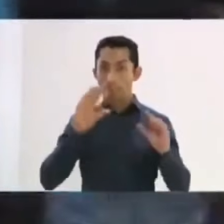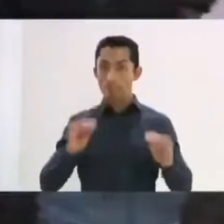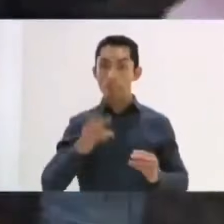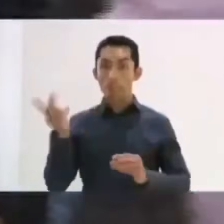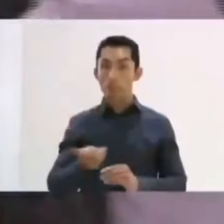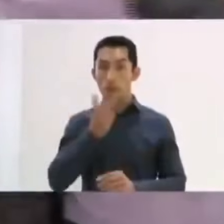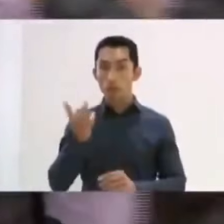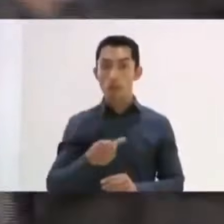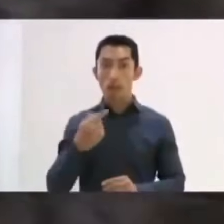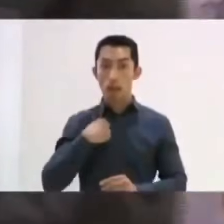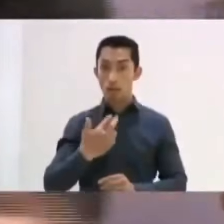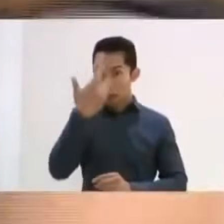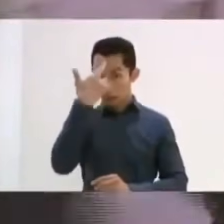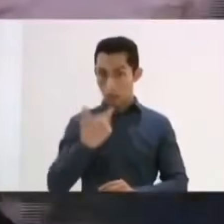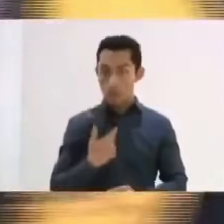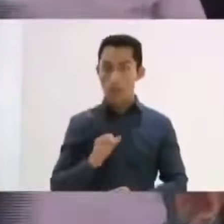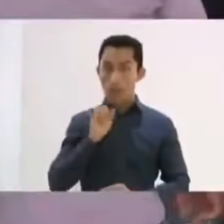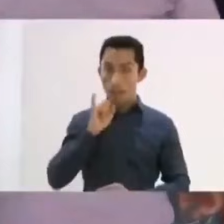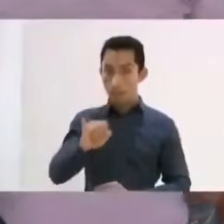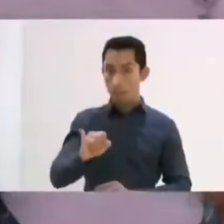me van a respetar